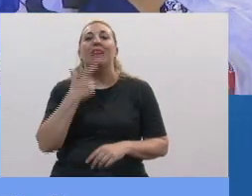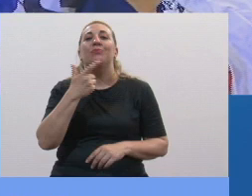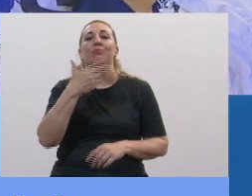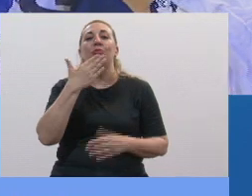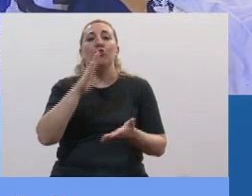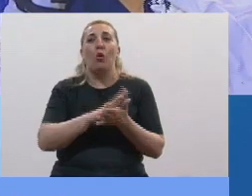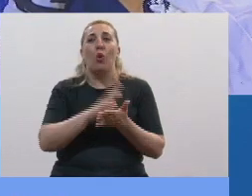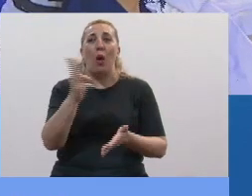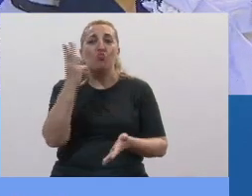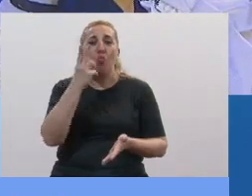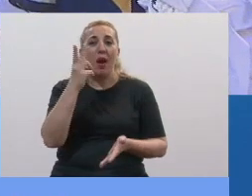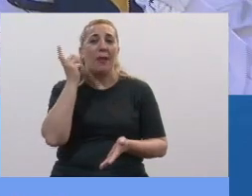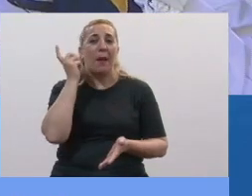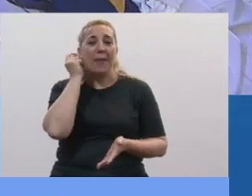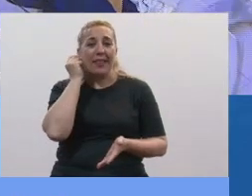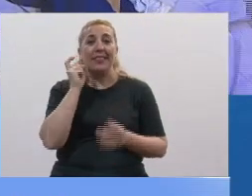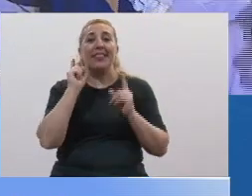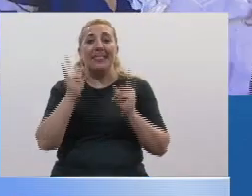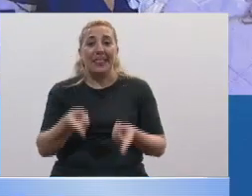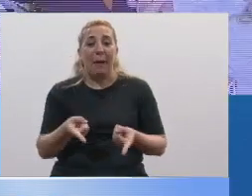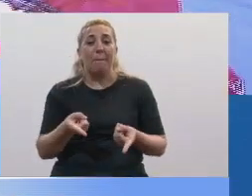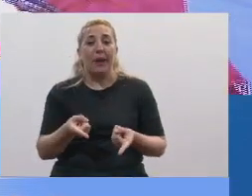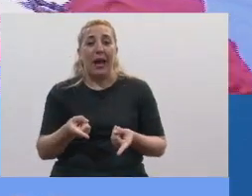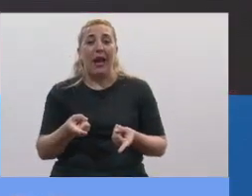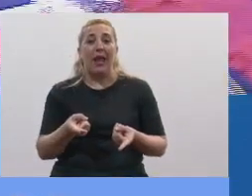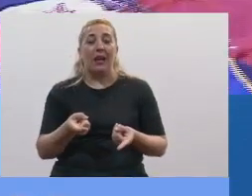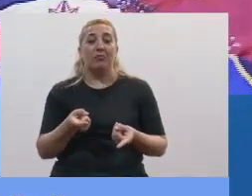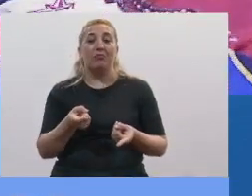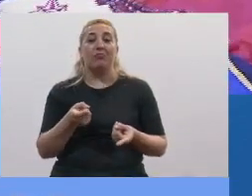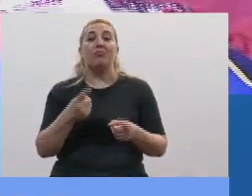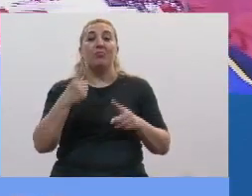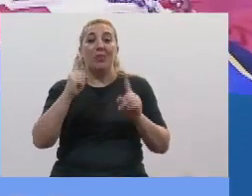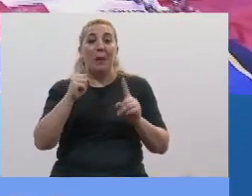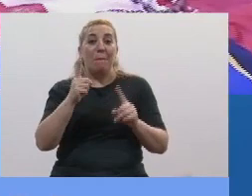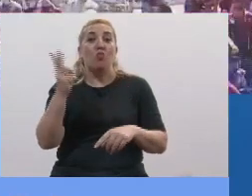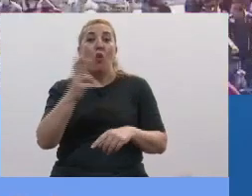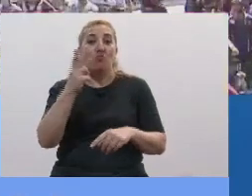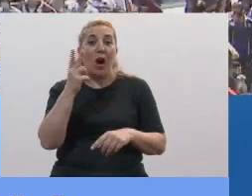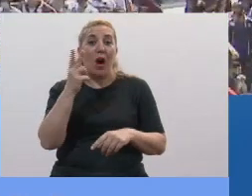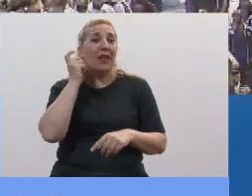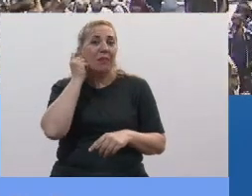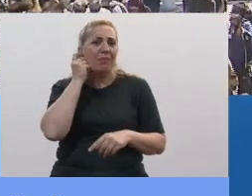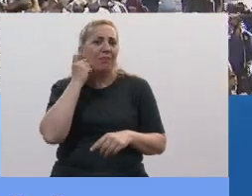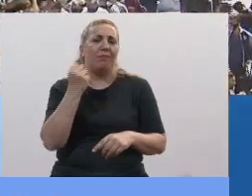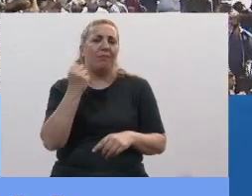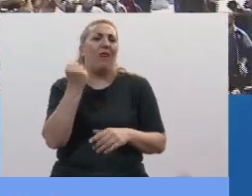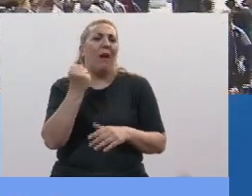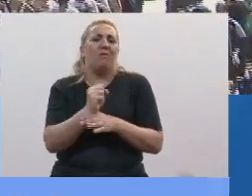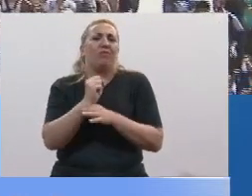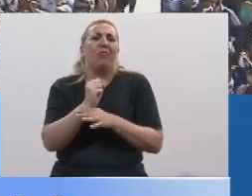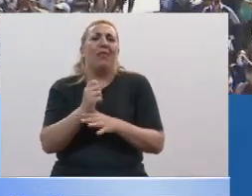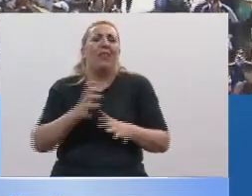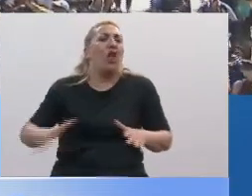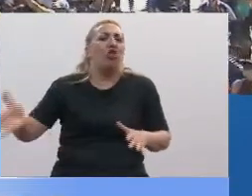de Maradona e inclusive utilizando la muerte de este ídolo popular de todos y de todas,